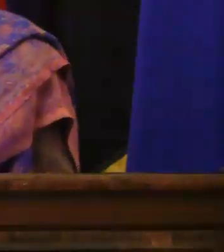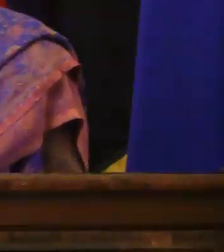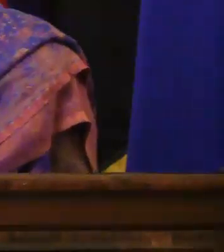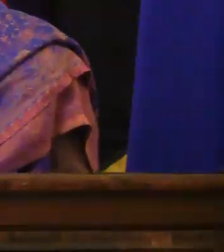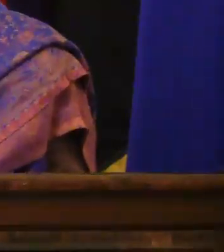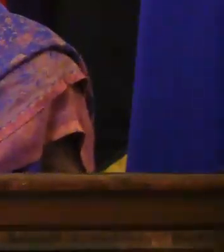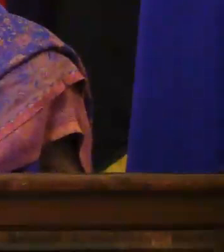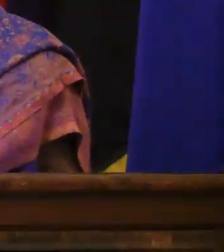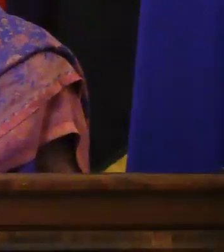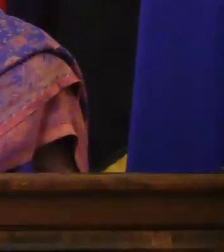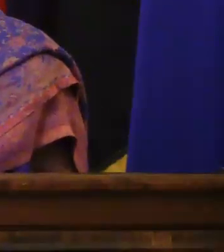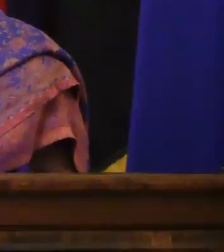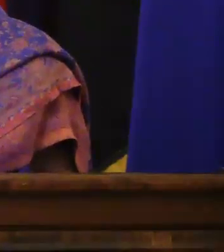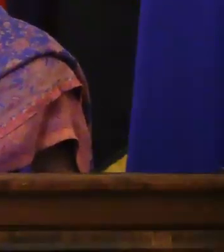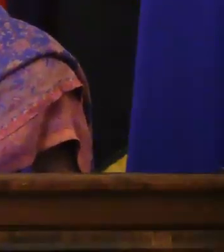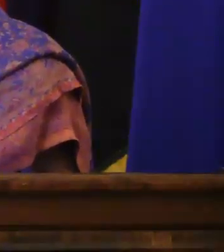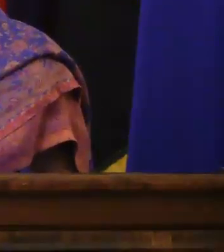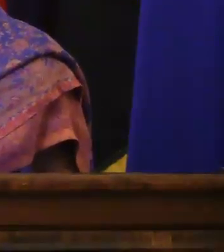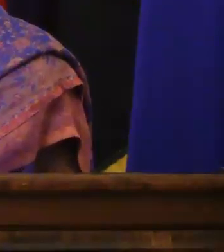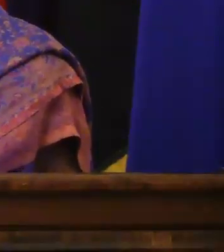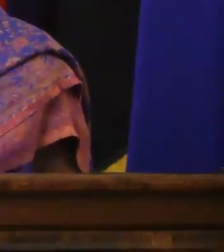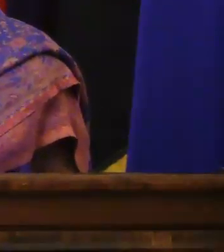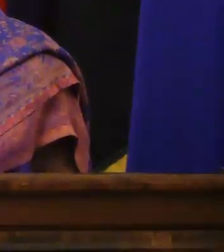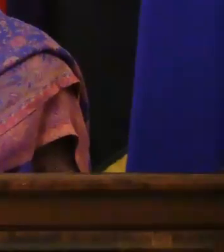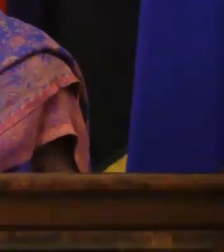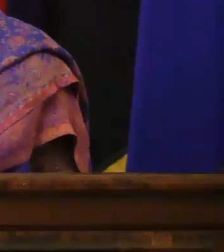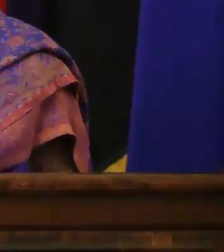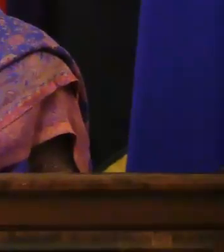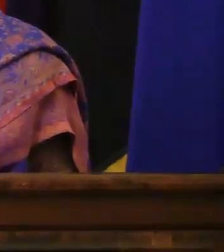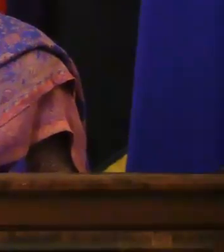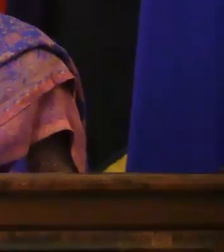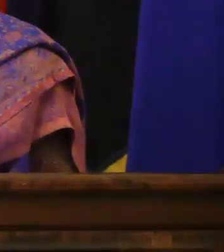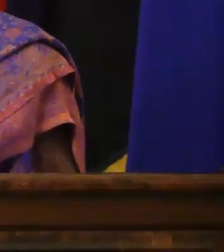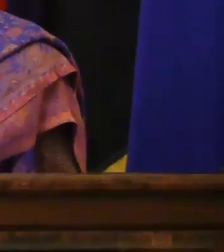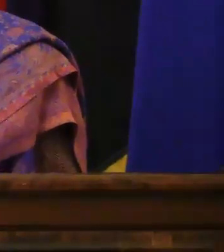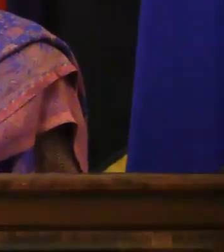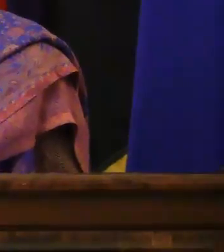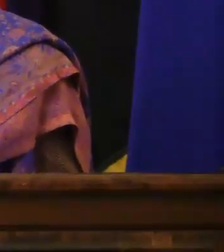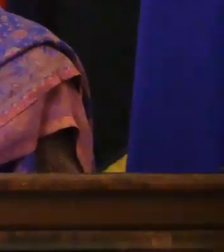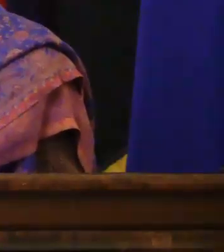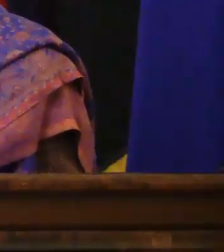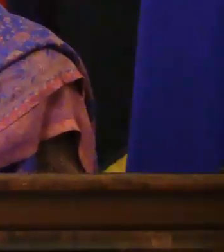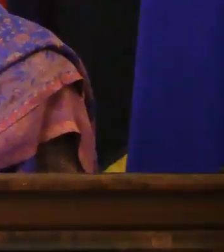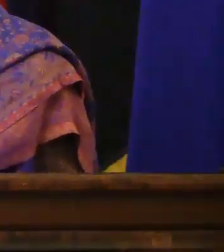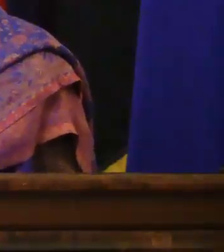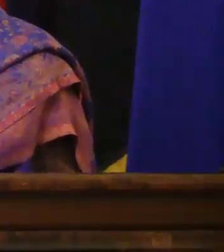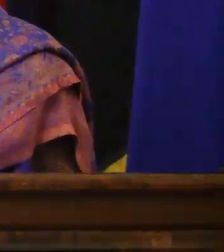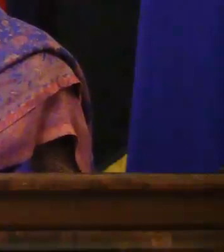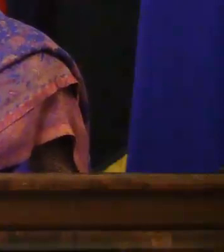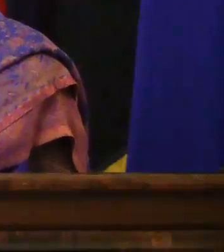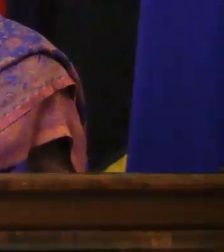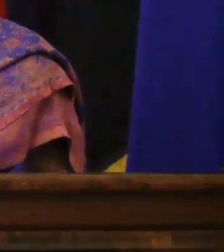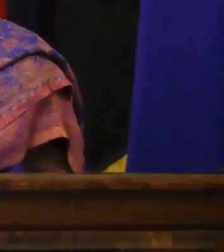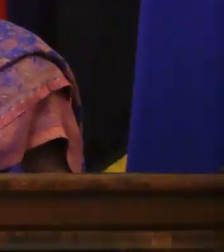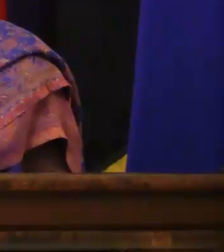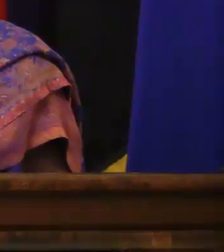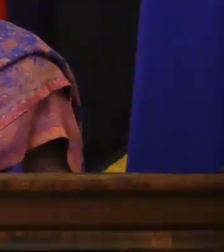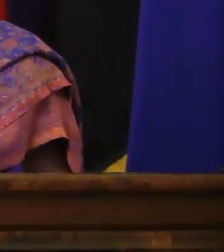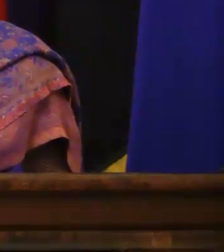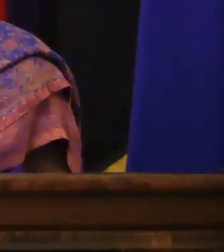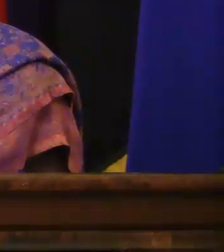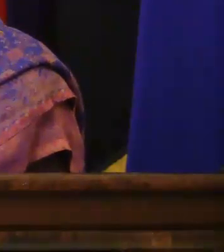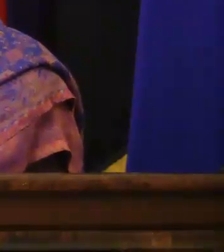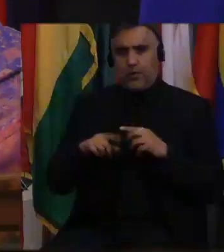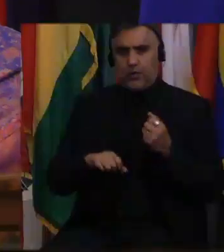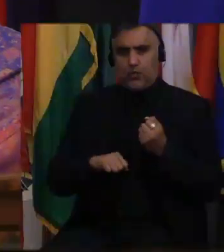relatora. Yo creo que todos podemos hacer un esfuerzo, y espero que con el apoyo del